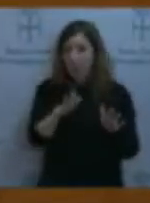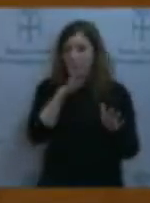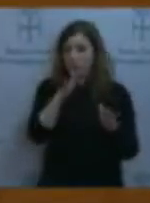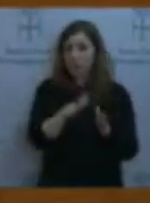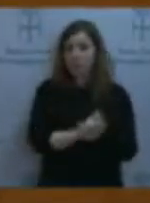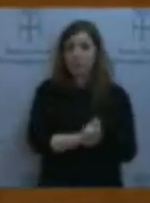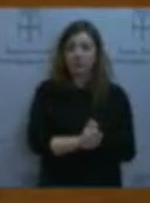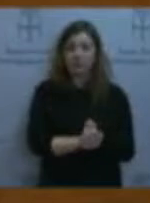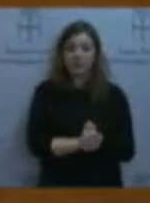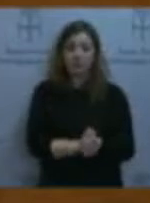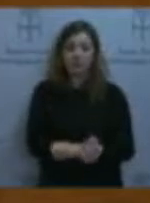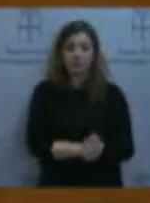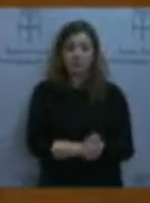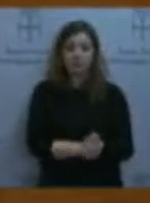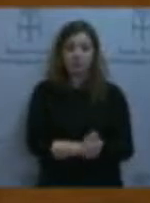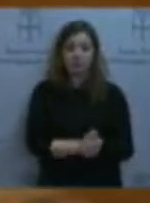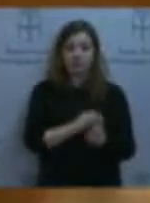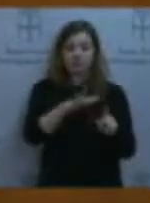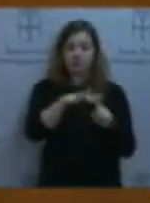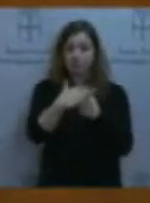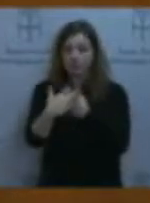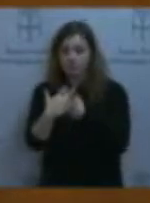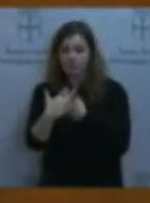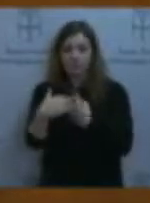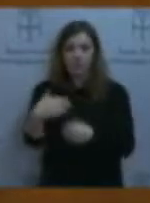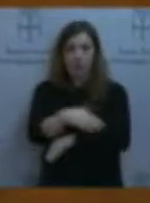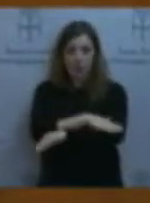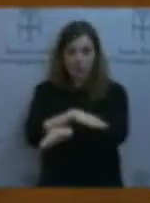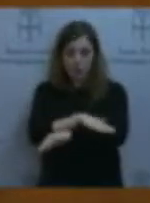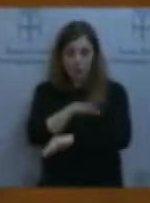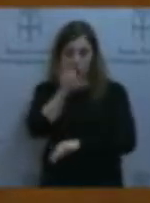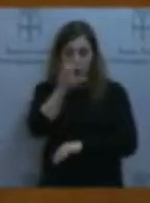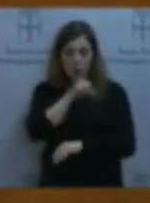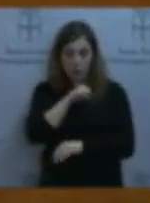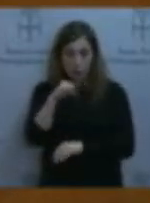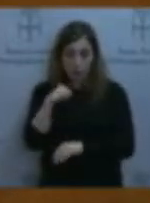principalmente del Gobierno autonómico, no nos lo parece.